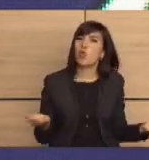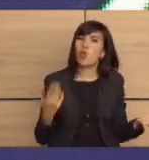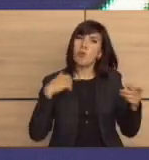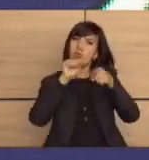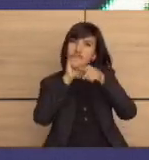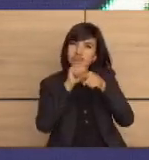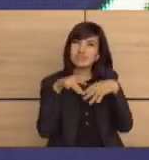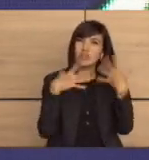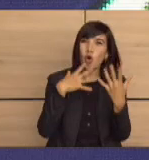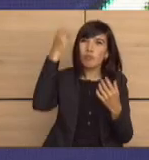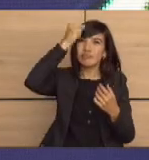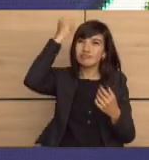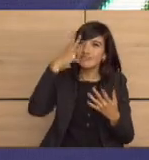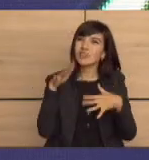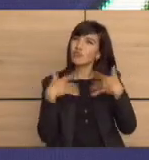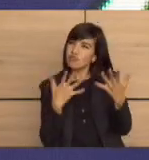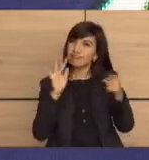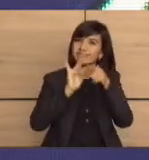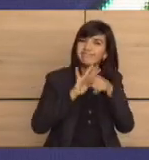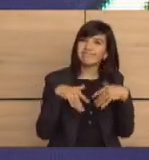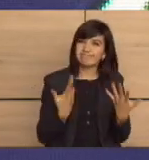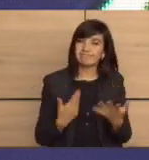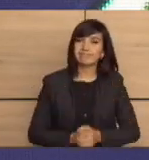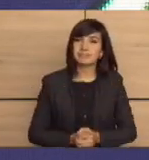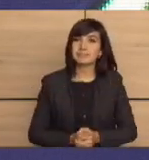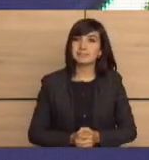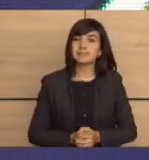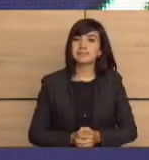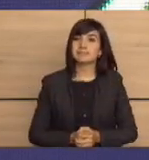didáctica. Y cerraría diciendo que